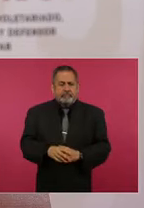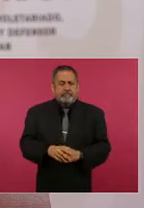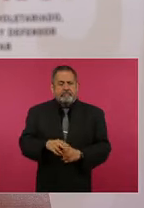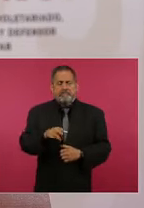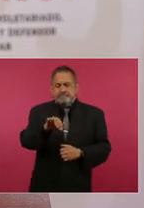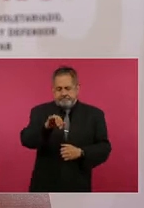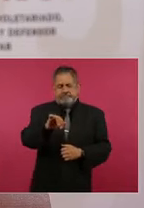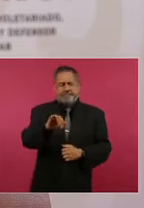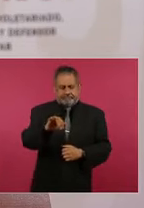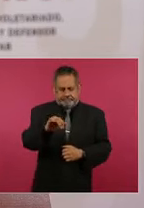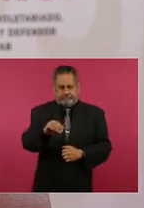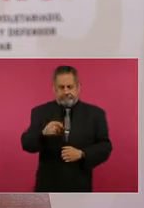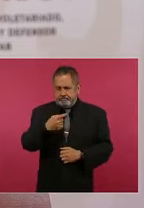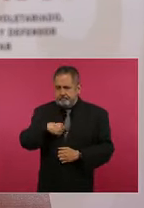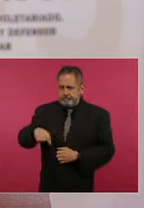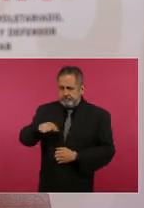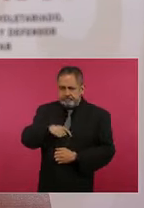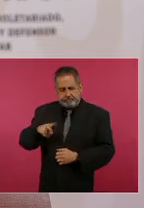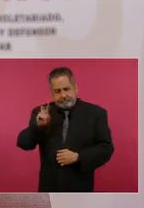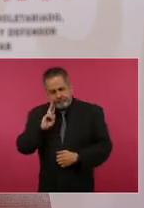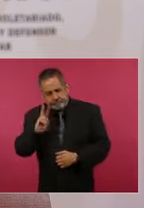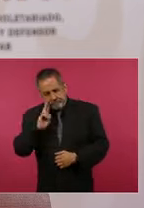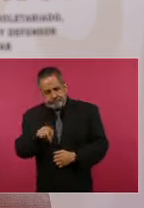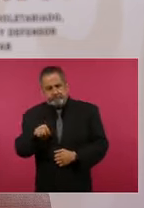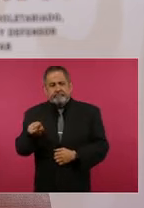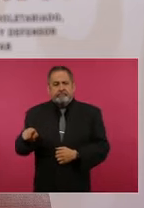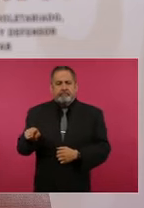nosotros mantenemos